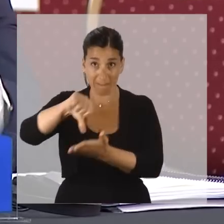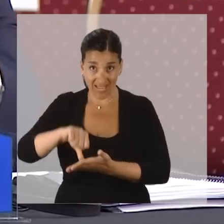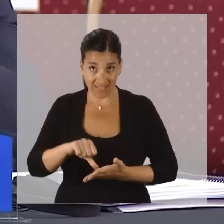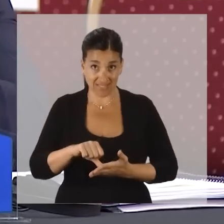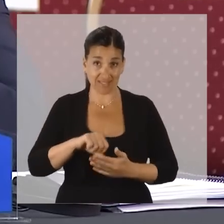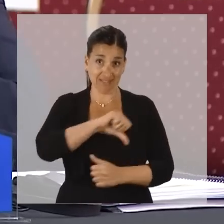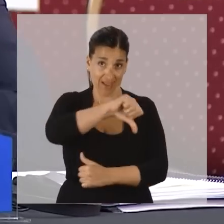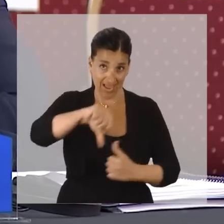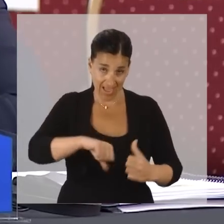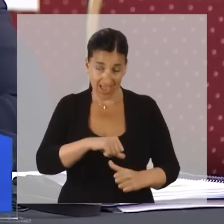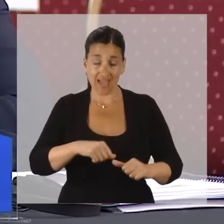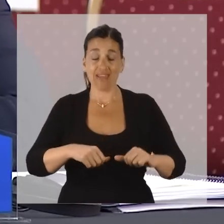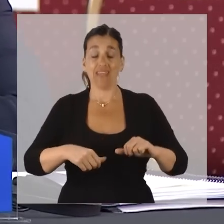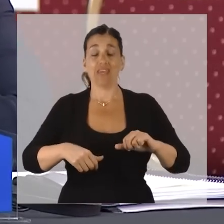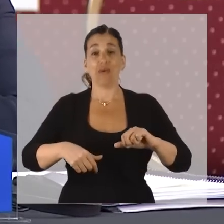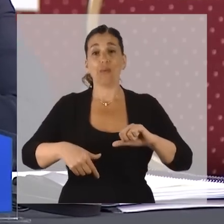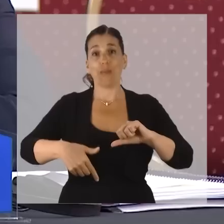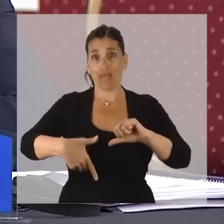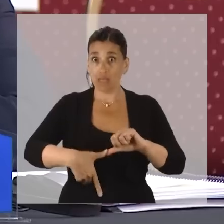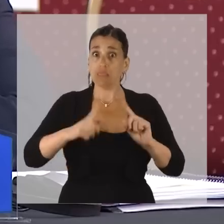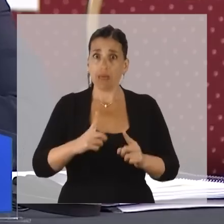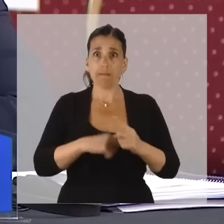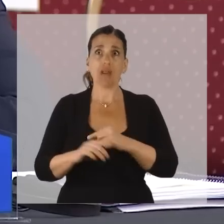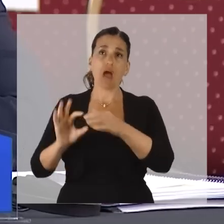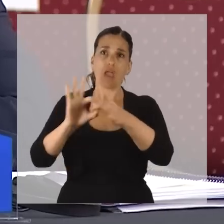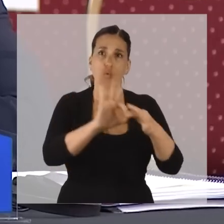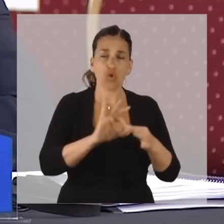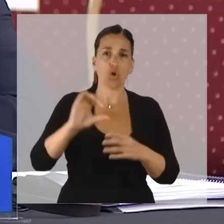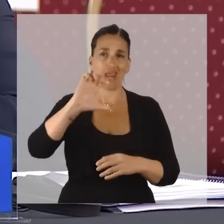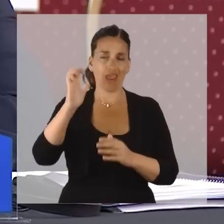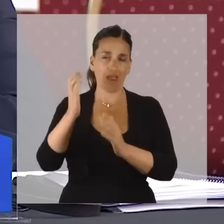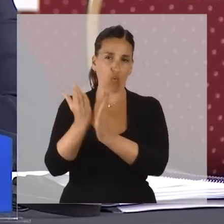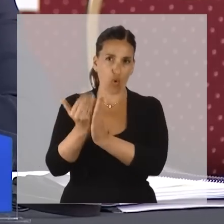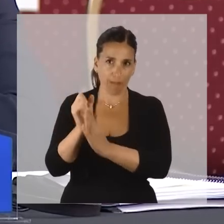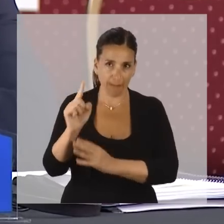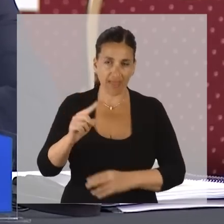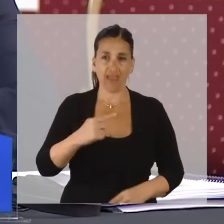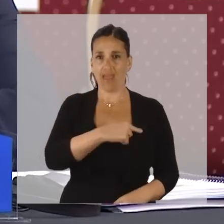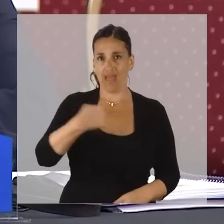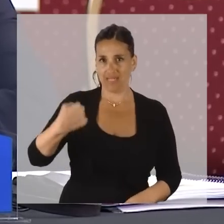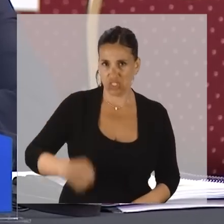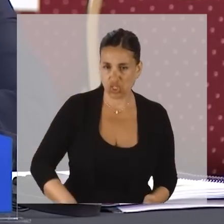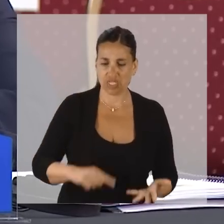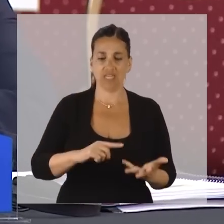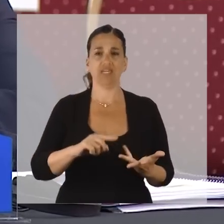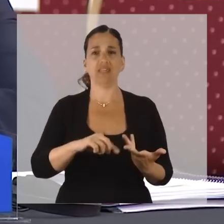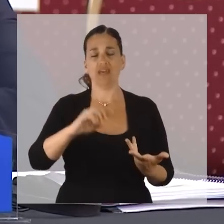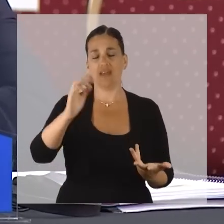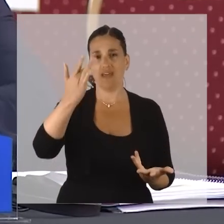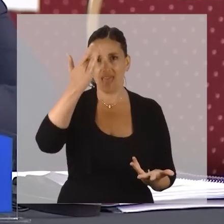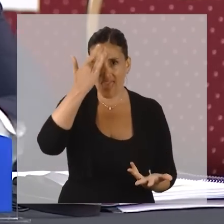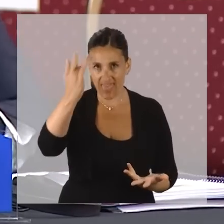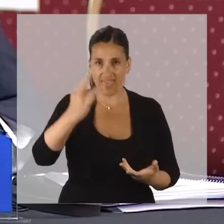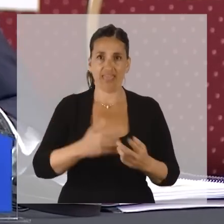que tiene instancia de diálogo con la Unión Europea con china con India y con la unión africana